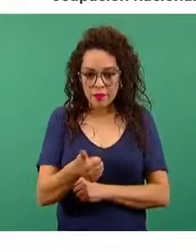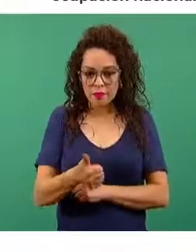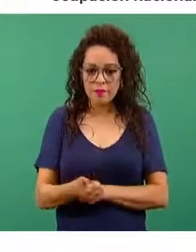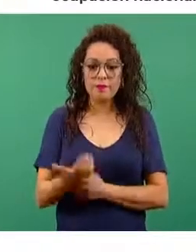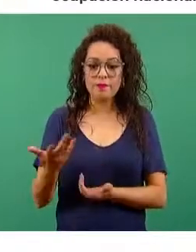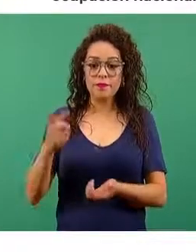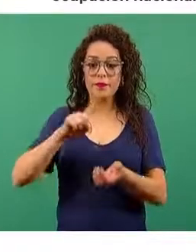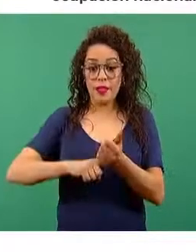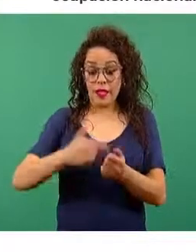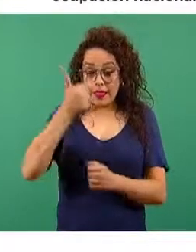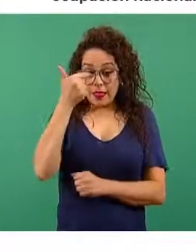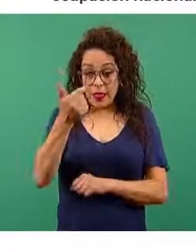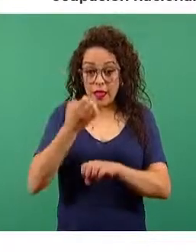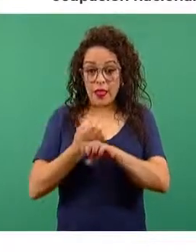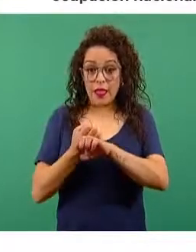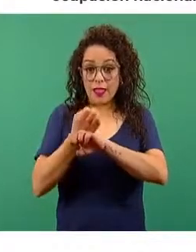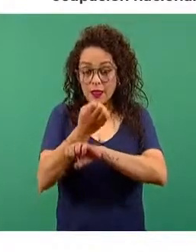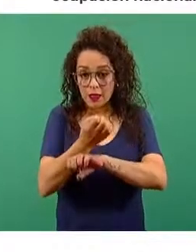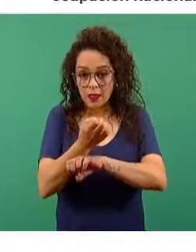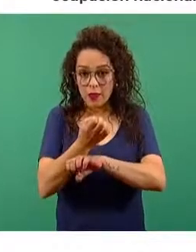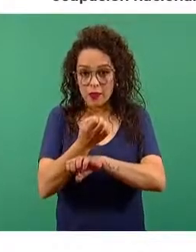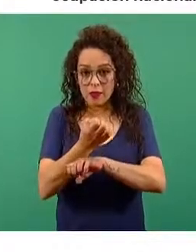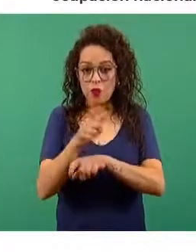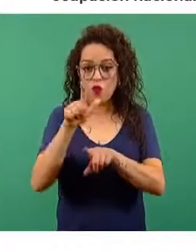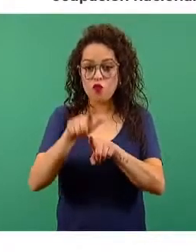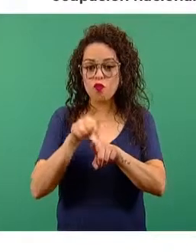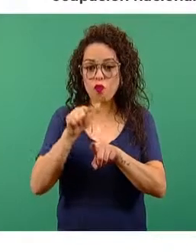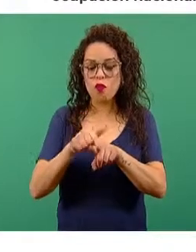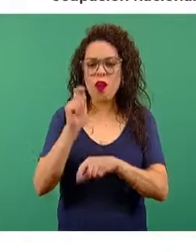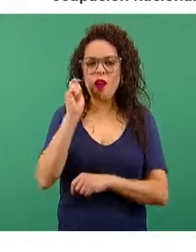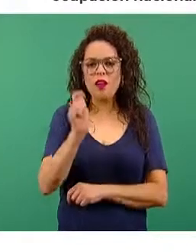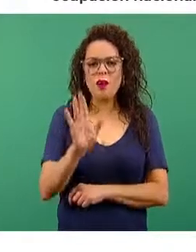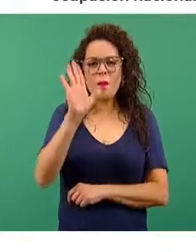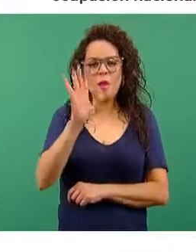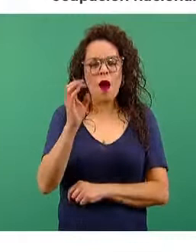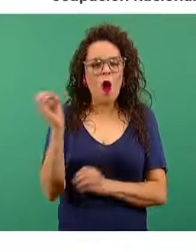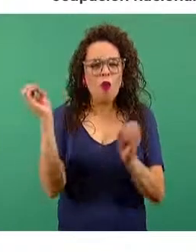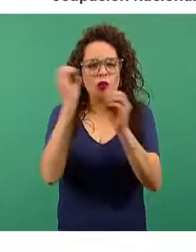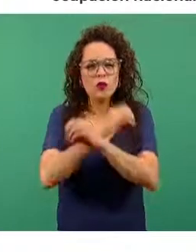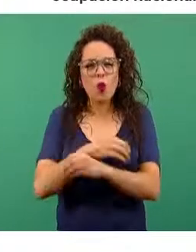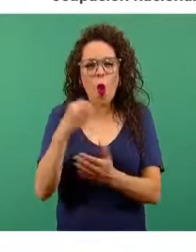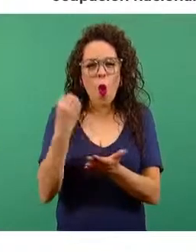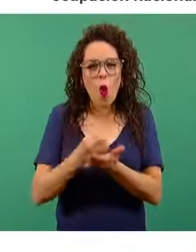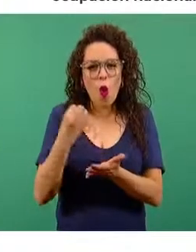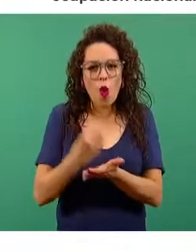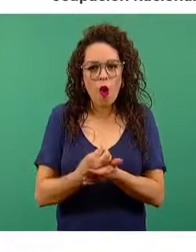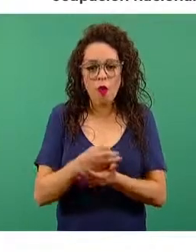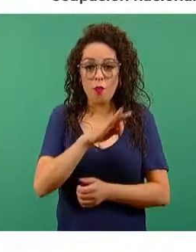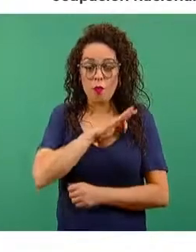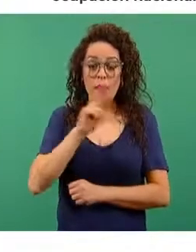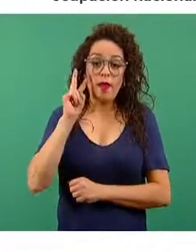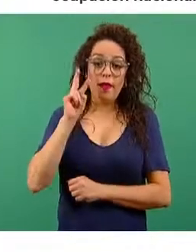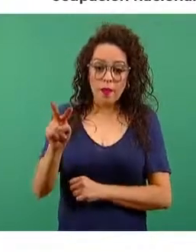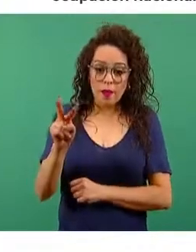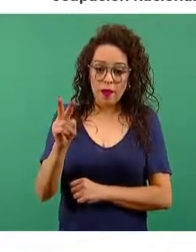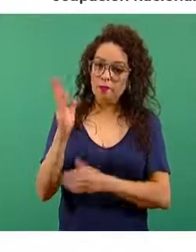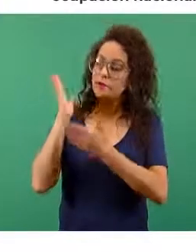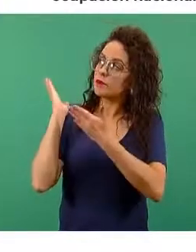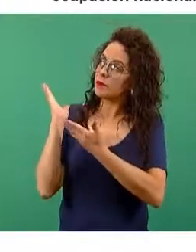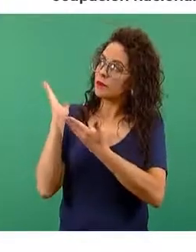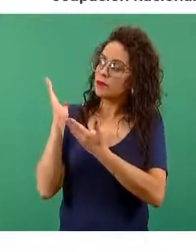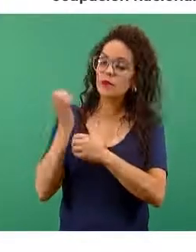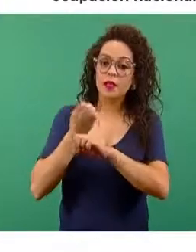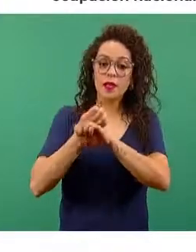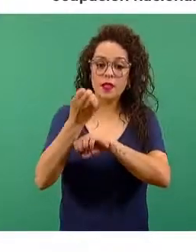Entonces, 7 entidades federativas en este color oro oscuro se representan entre los estados